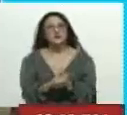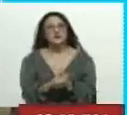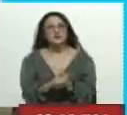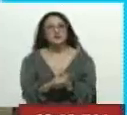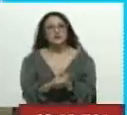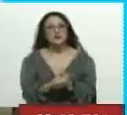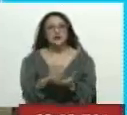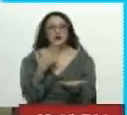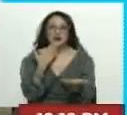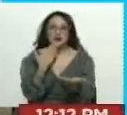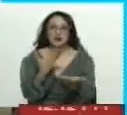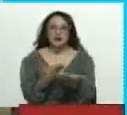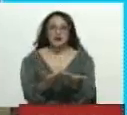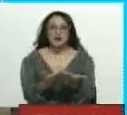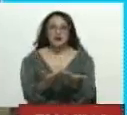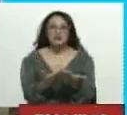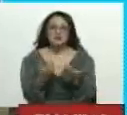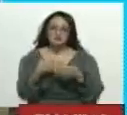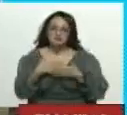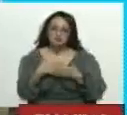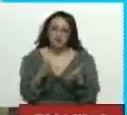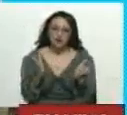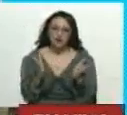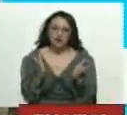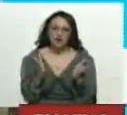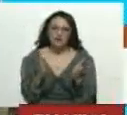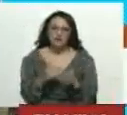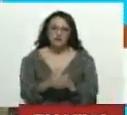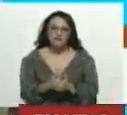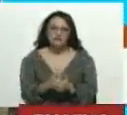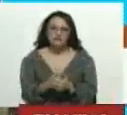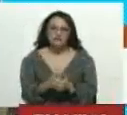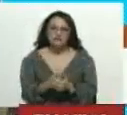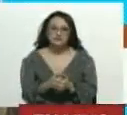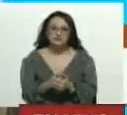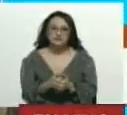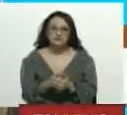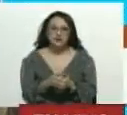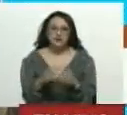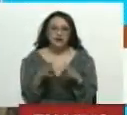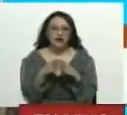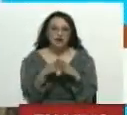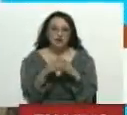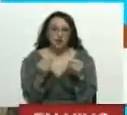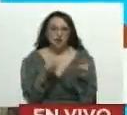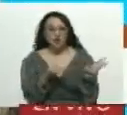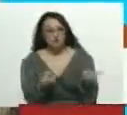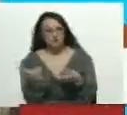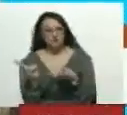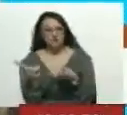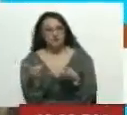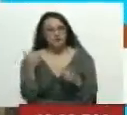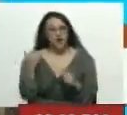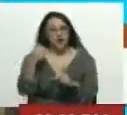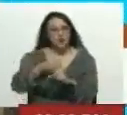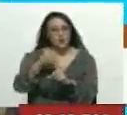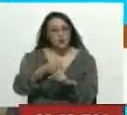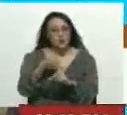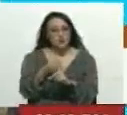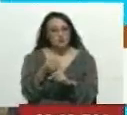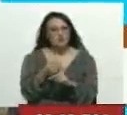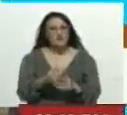agradecerles por su apertura siempre a recibirnos a todas y todos quienes estamos en lucha a través